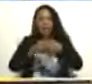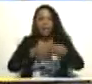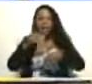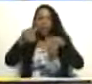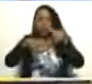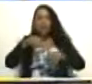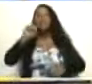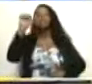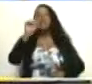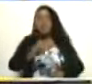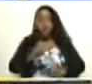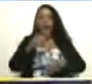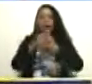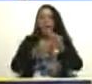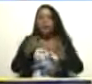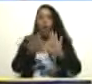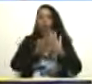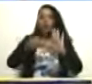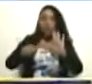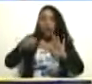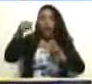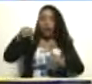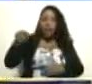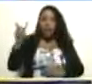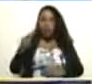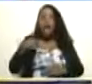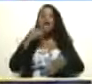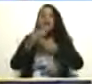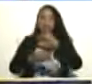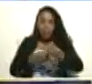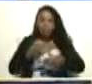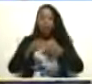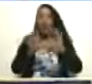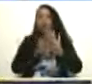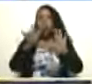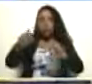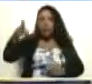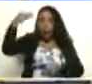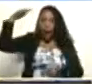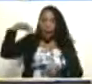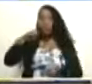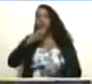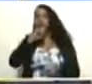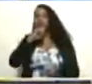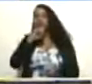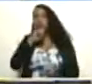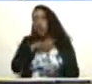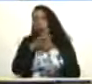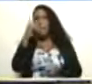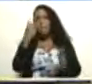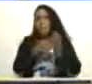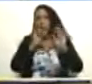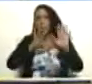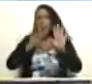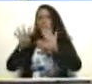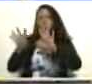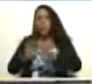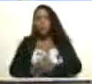si íbamos a constituyente y fuimos a constituyente histórica,